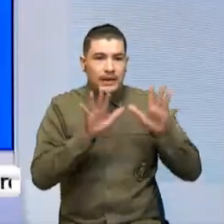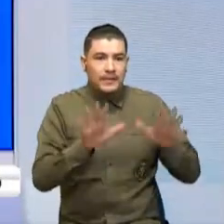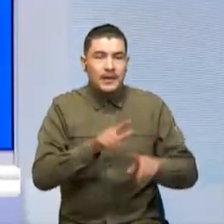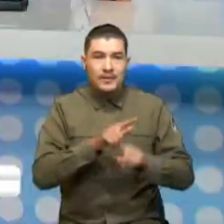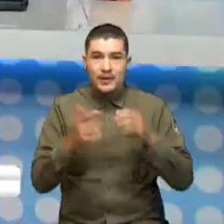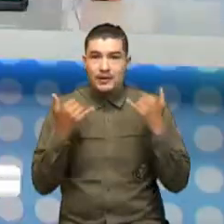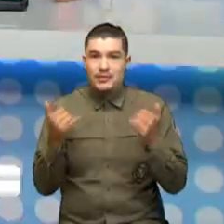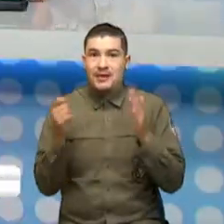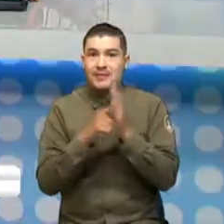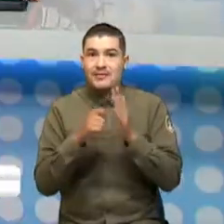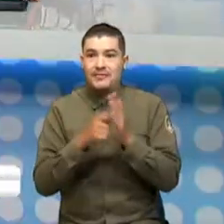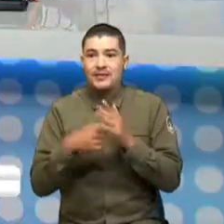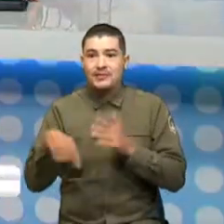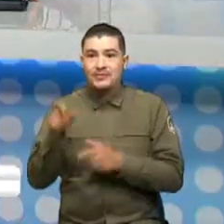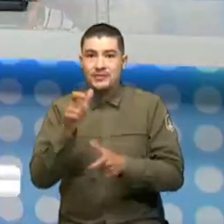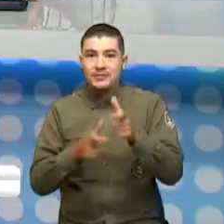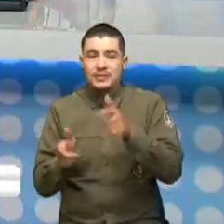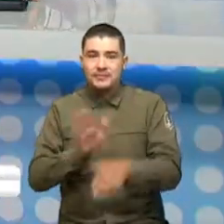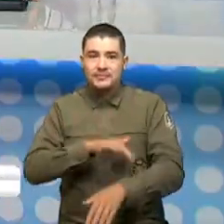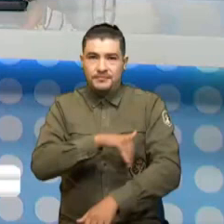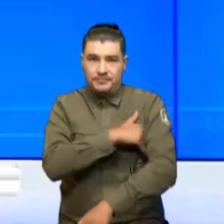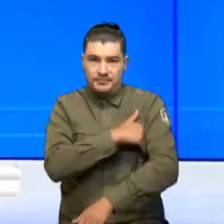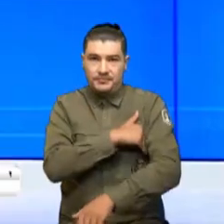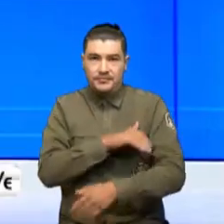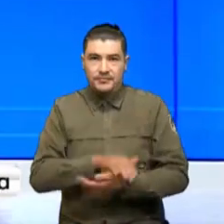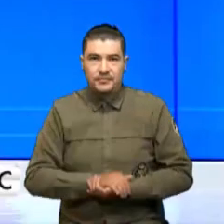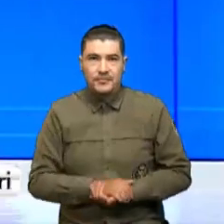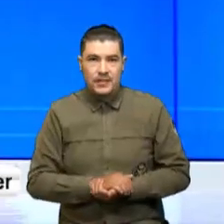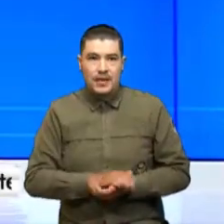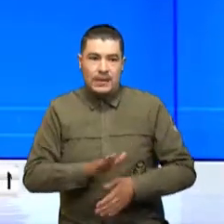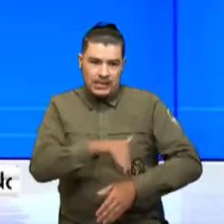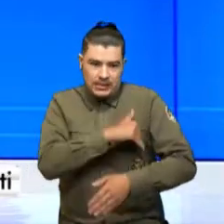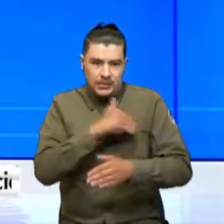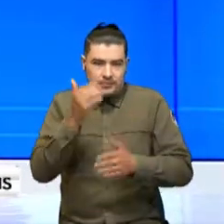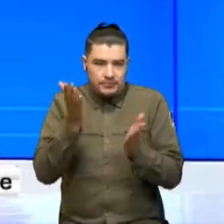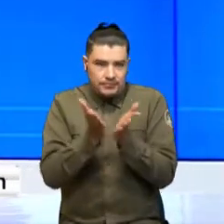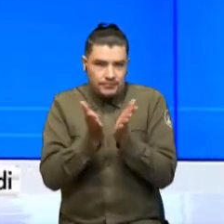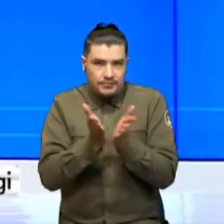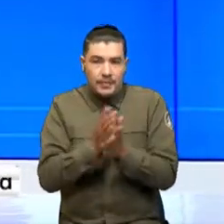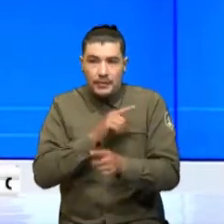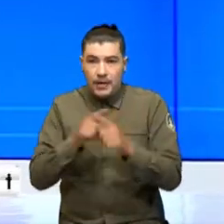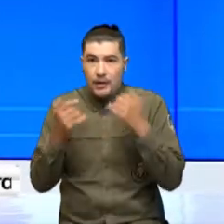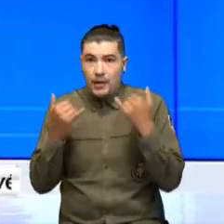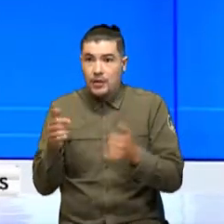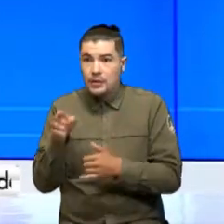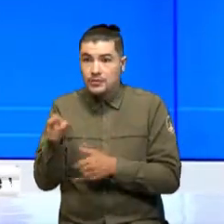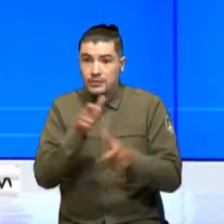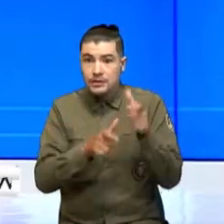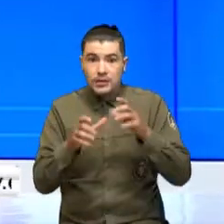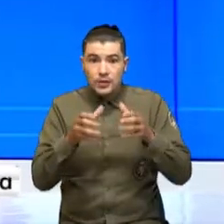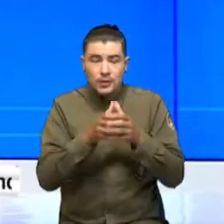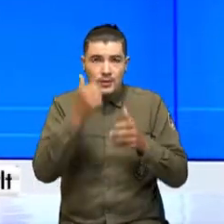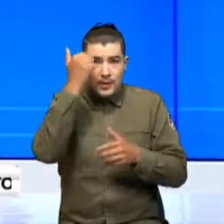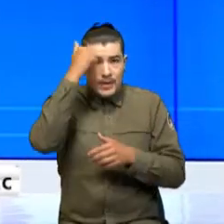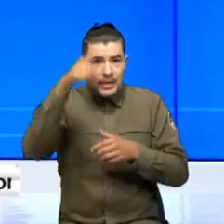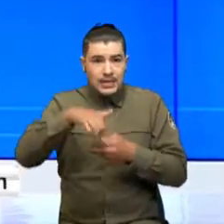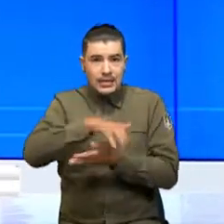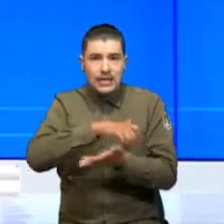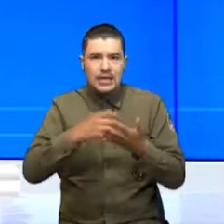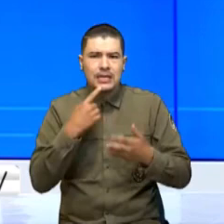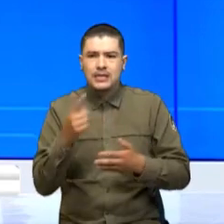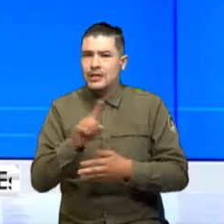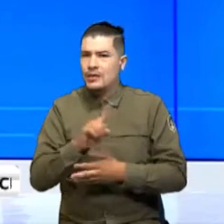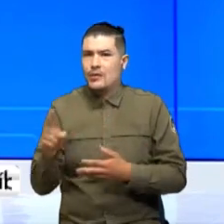el magisterio así estar en segundo cero del sindicato de educadores de santander no se han cumplido con los compromisos que llevarían a un nuevo cese de